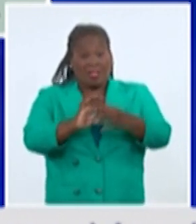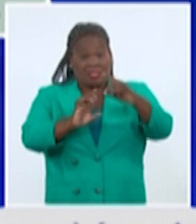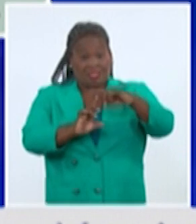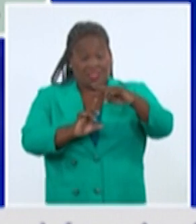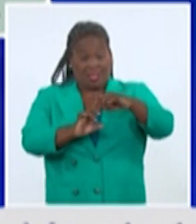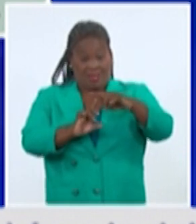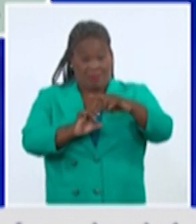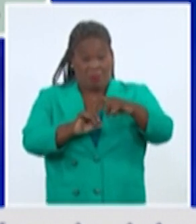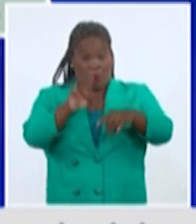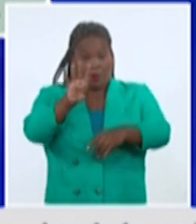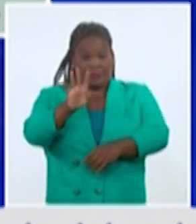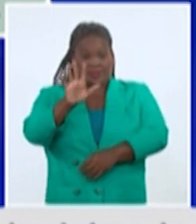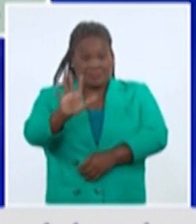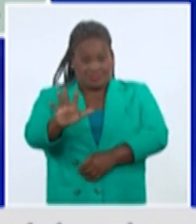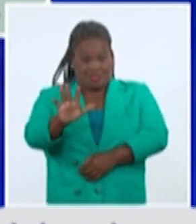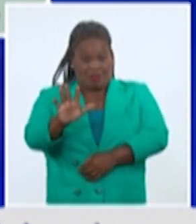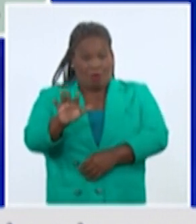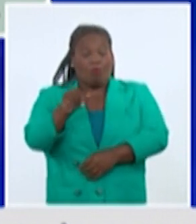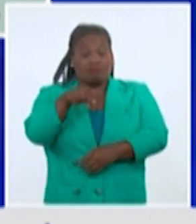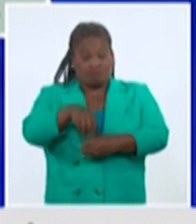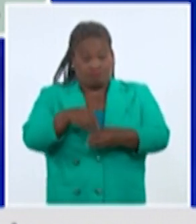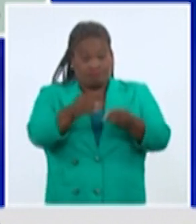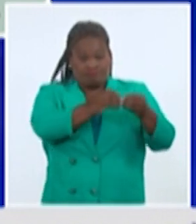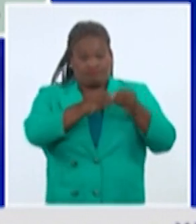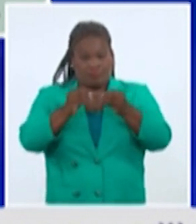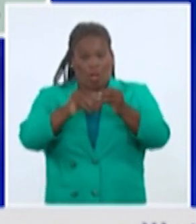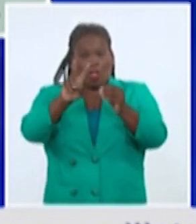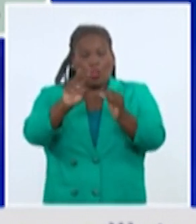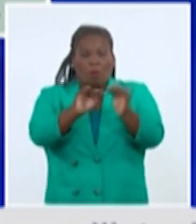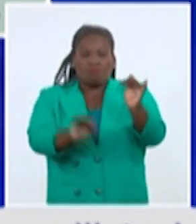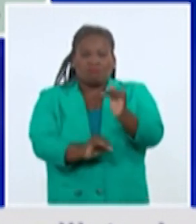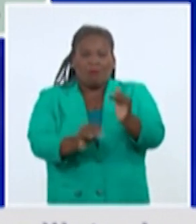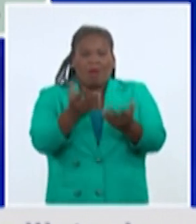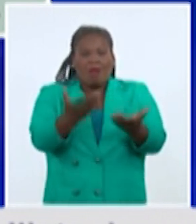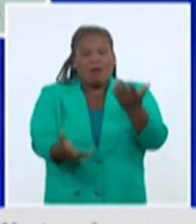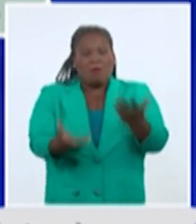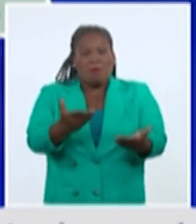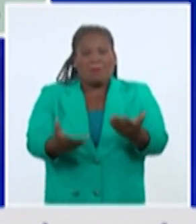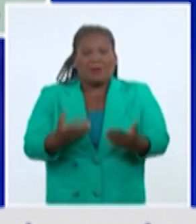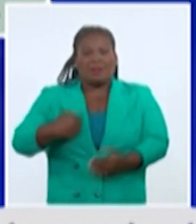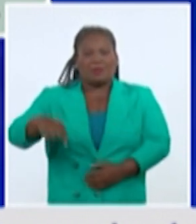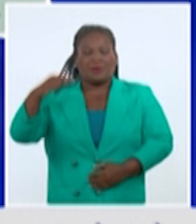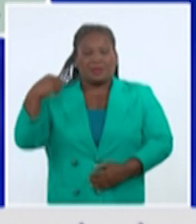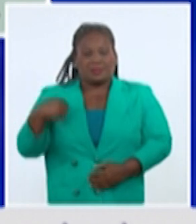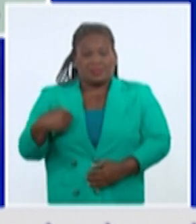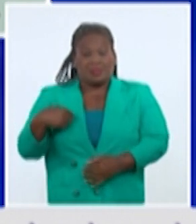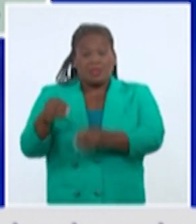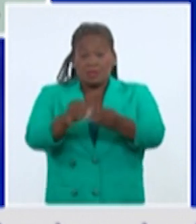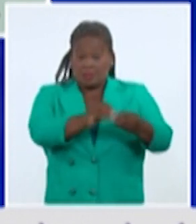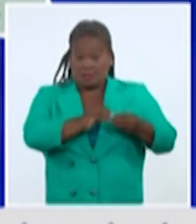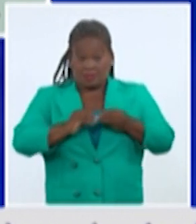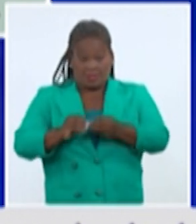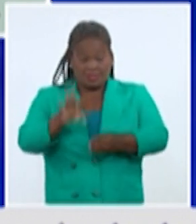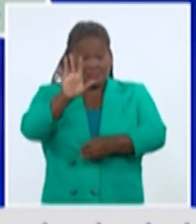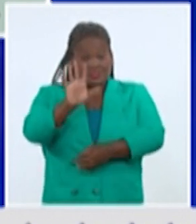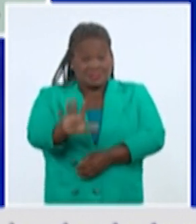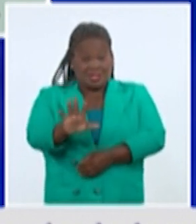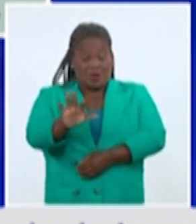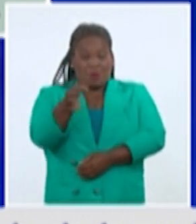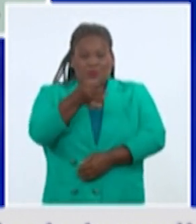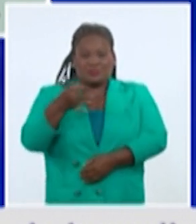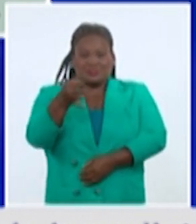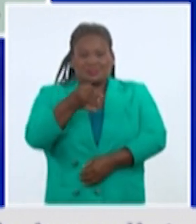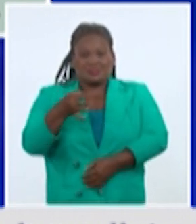casos autóctonos, 2 casos menos en relación con la jornada anterior y con una transmisión en 5 de sus 10